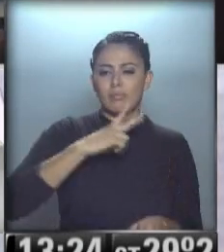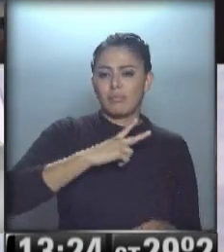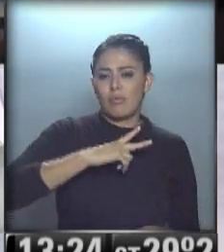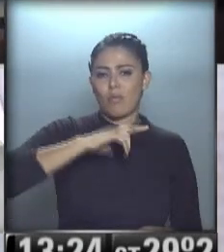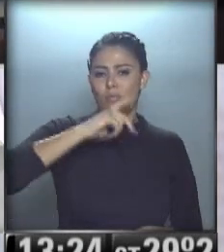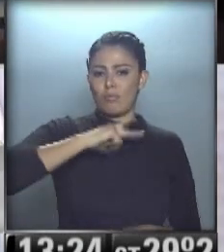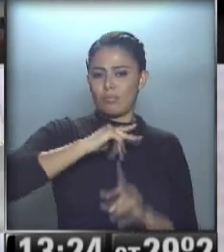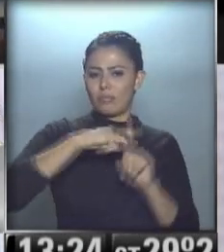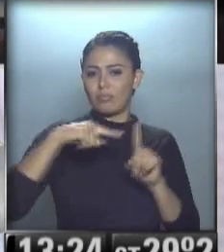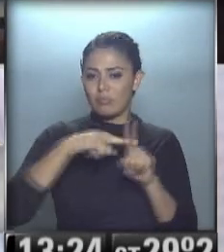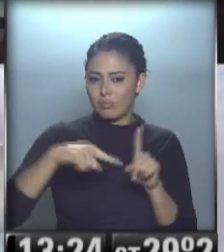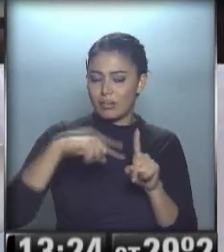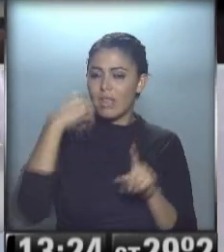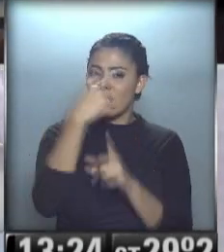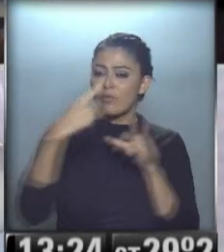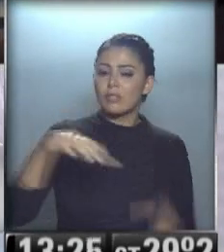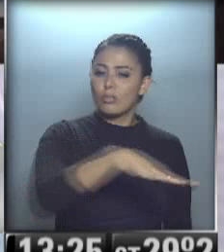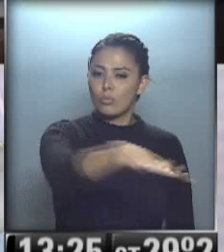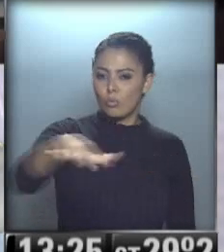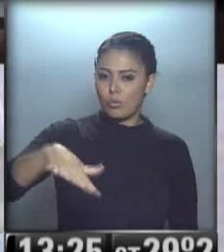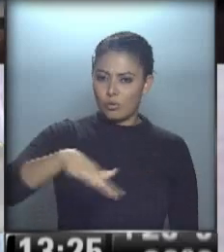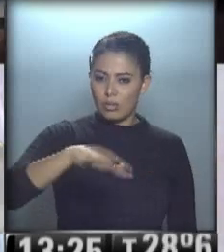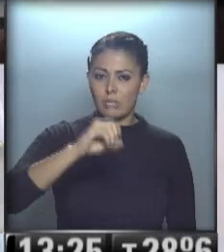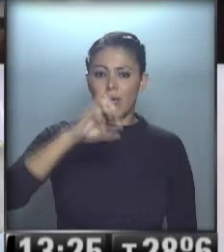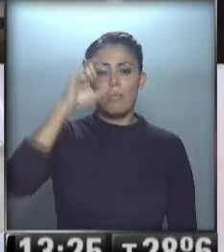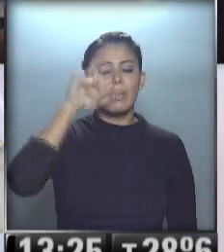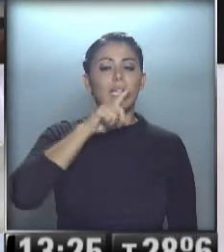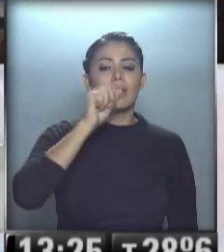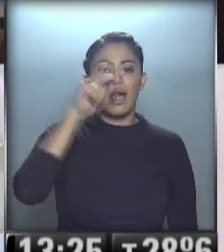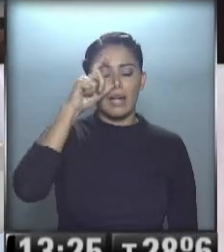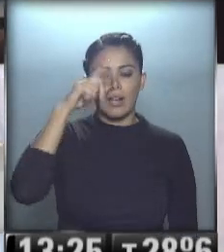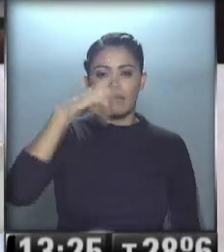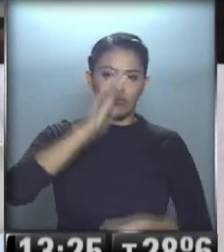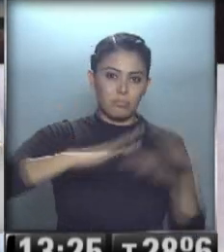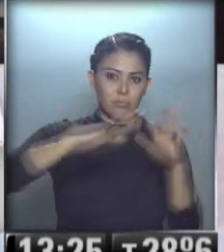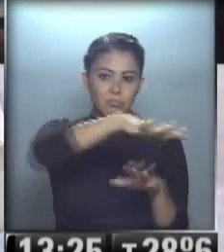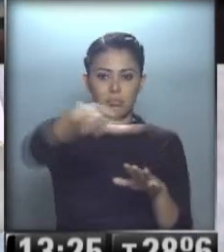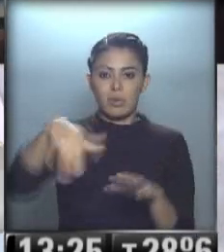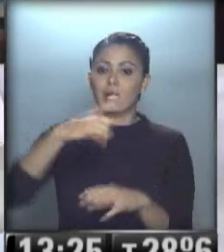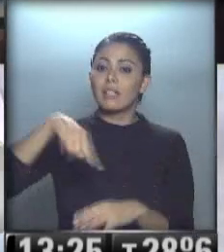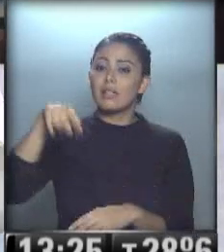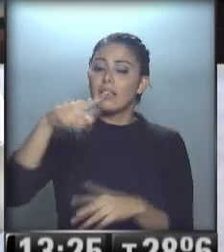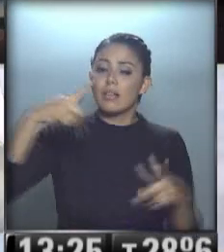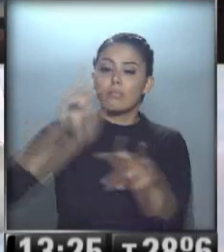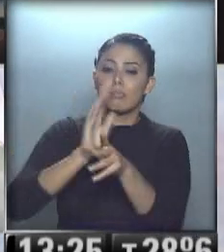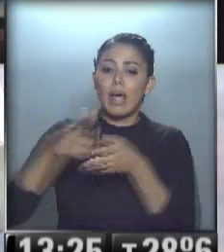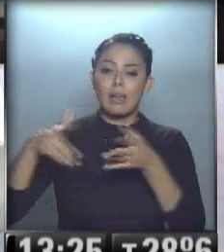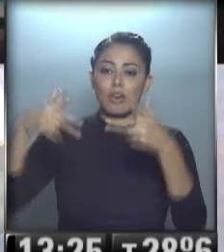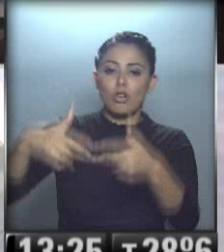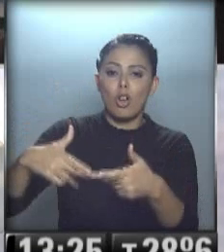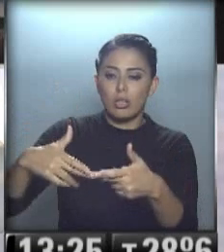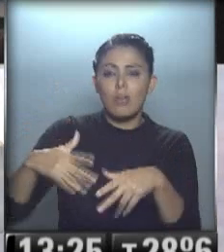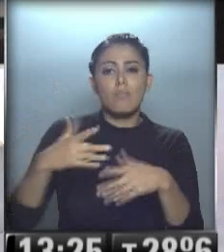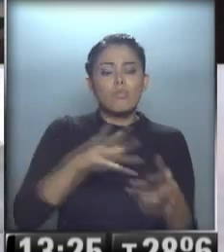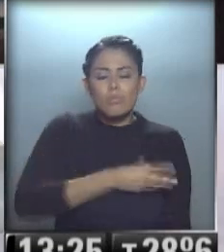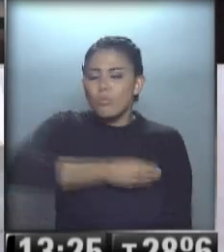una gran Urbanización un Sector Popular que se llama petare y que les cortan justamente el camino y que muchas veces hay